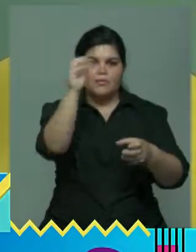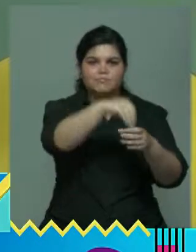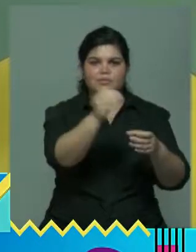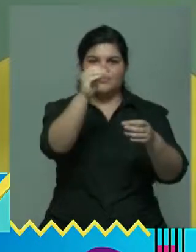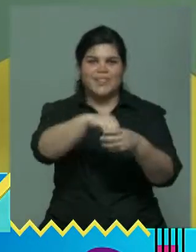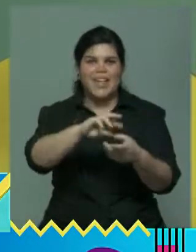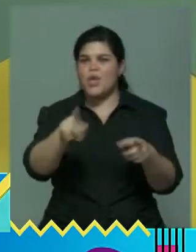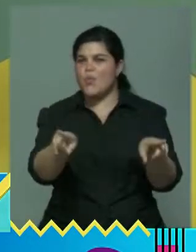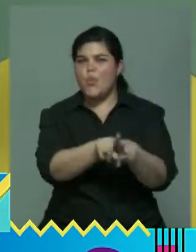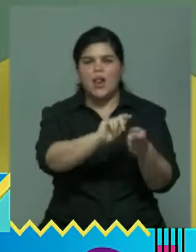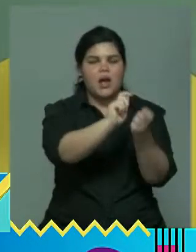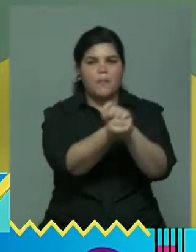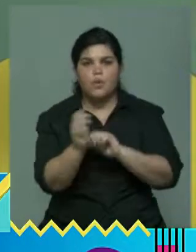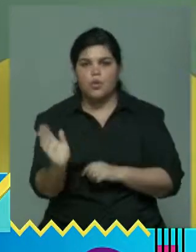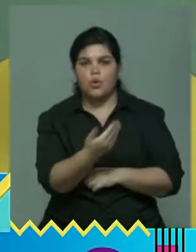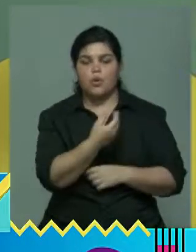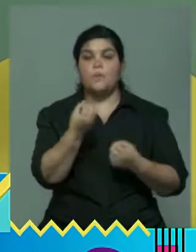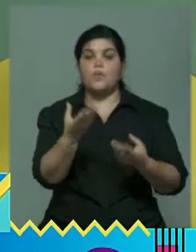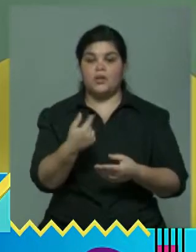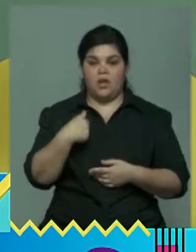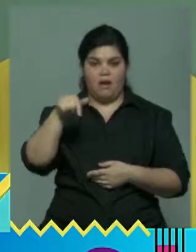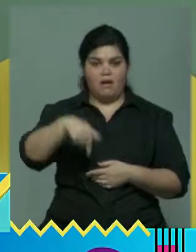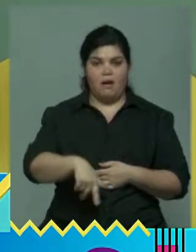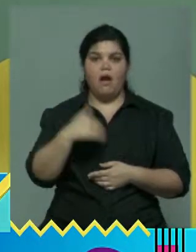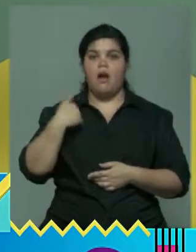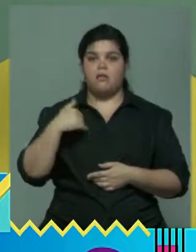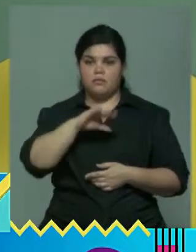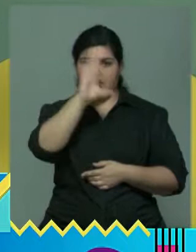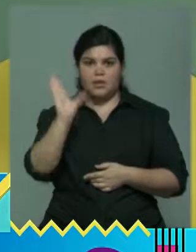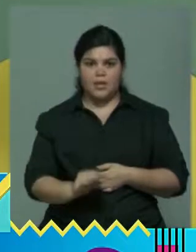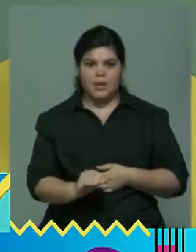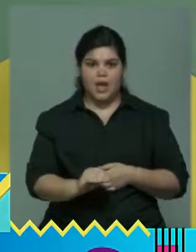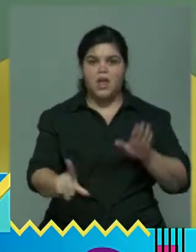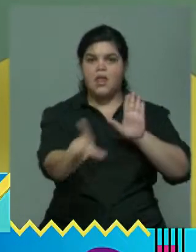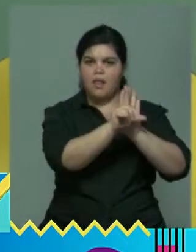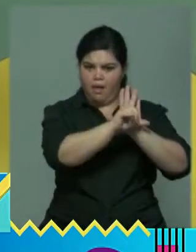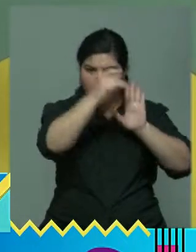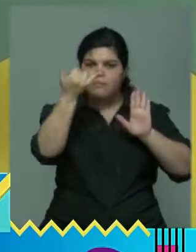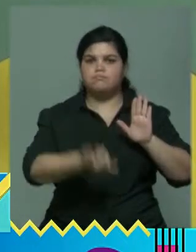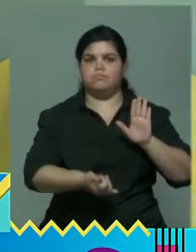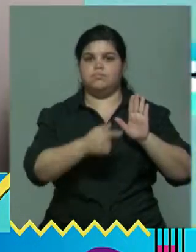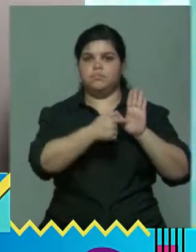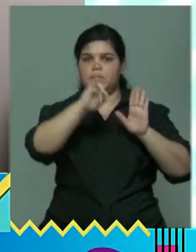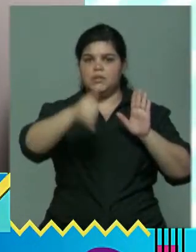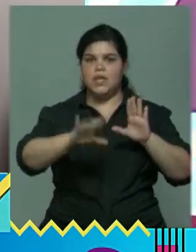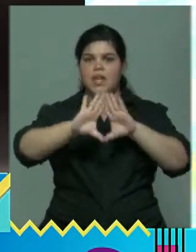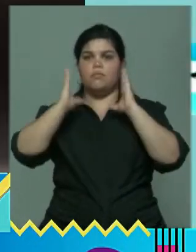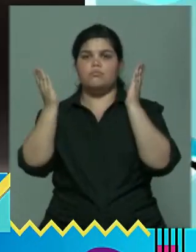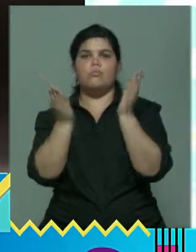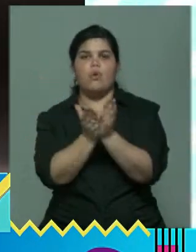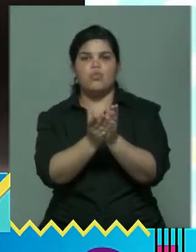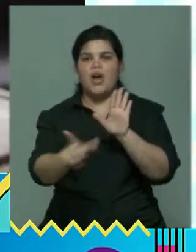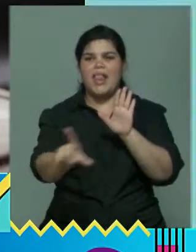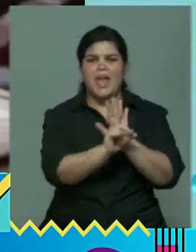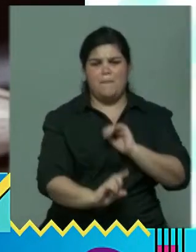lo que vemos en la Argentina es un marco legislativo que es pionero en el mundo, digamos, o sea, tenemos una ley de identidad de género